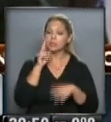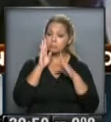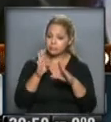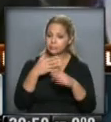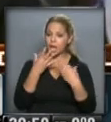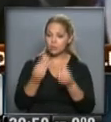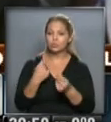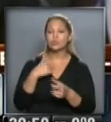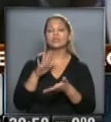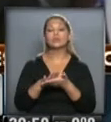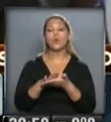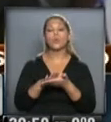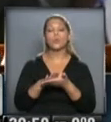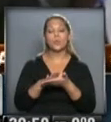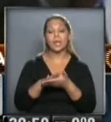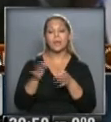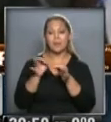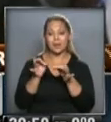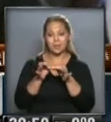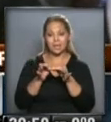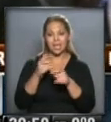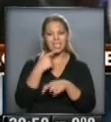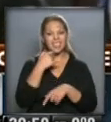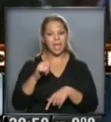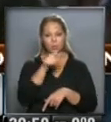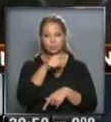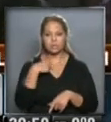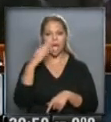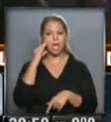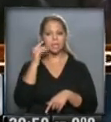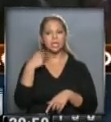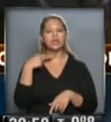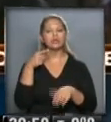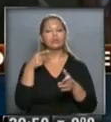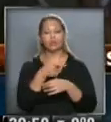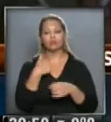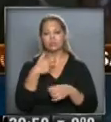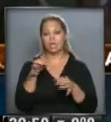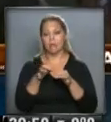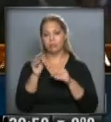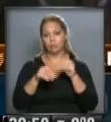y la denuncia de un nuevo intento británico de manipulación. De acuerdo a cómo resuelven las